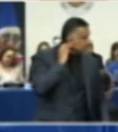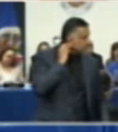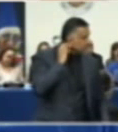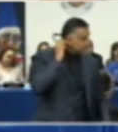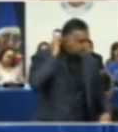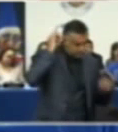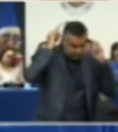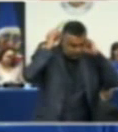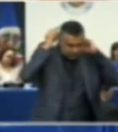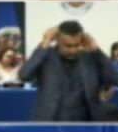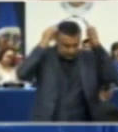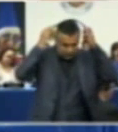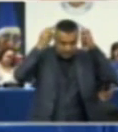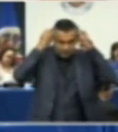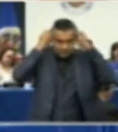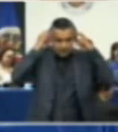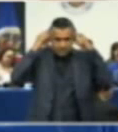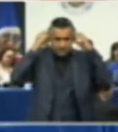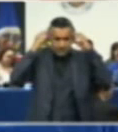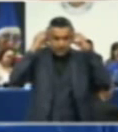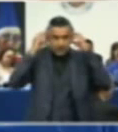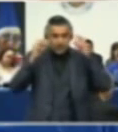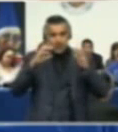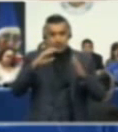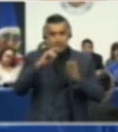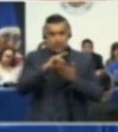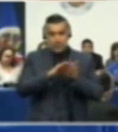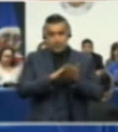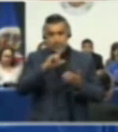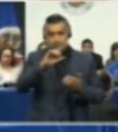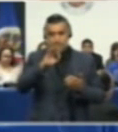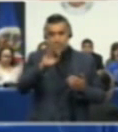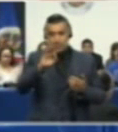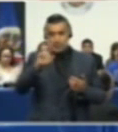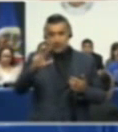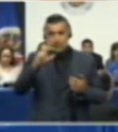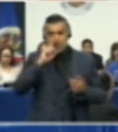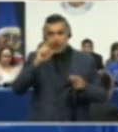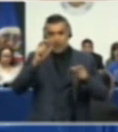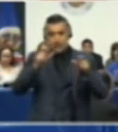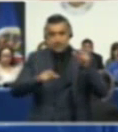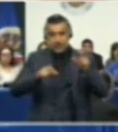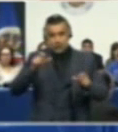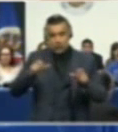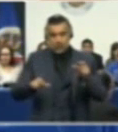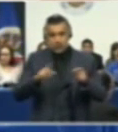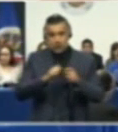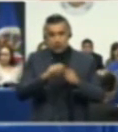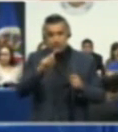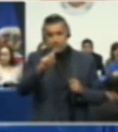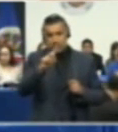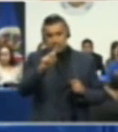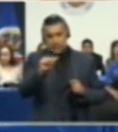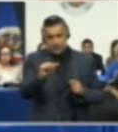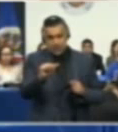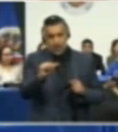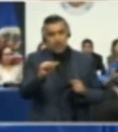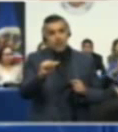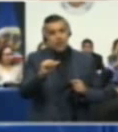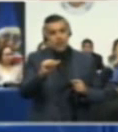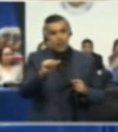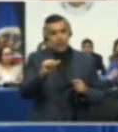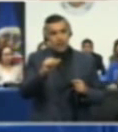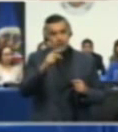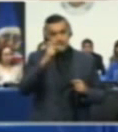Ley 29973, Ley General de la Persona con Discapacidad, recoge los derechos humanos establecidos en la Convención, como